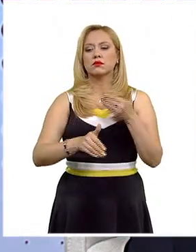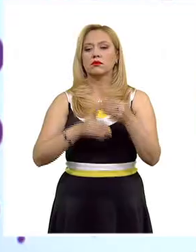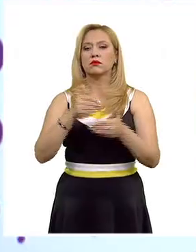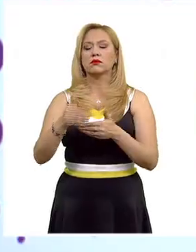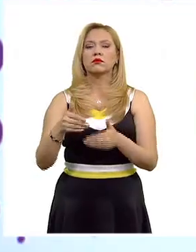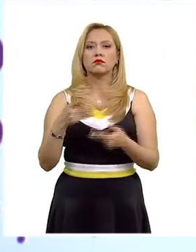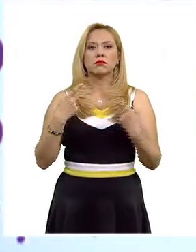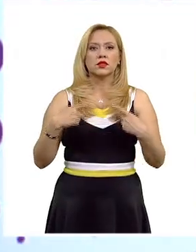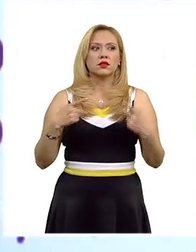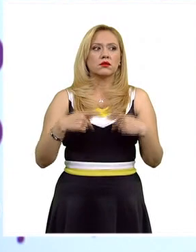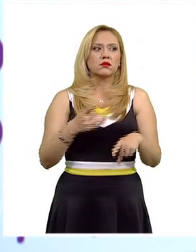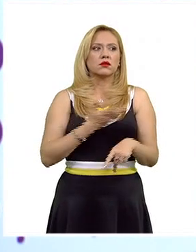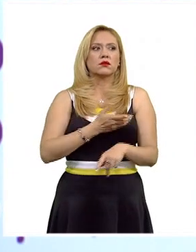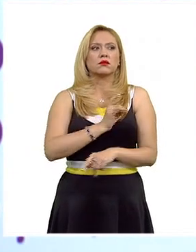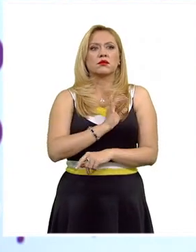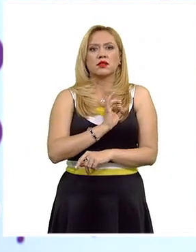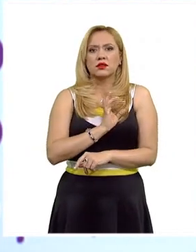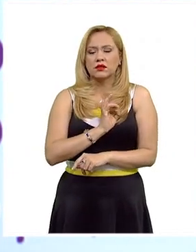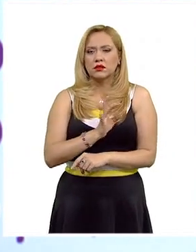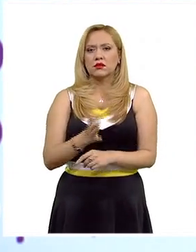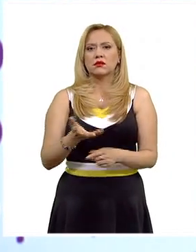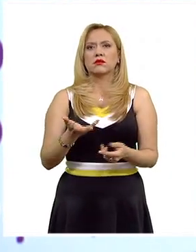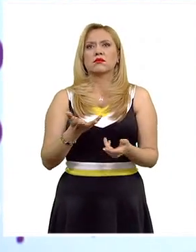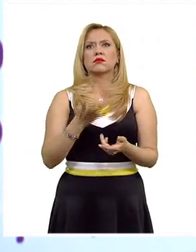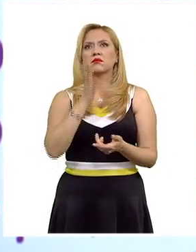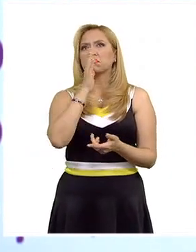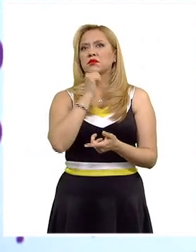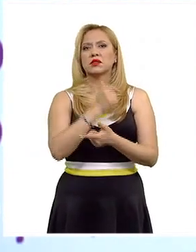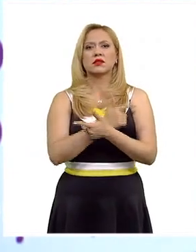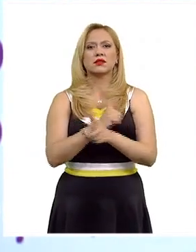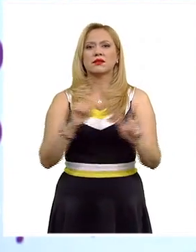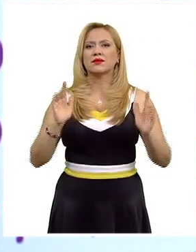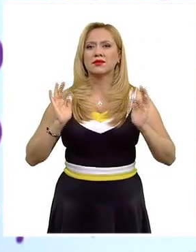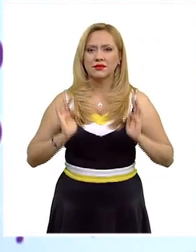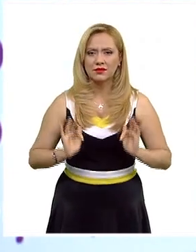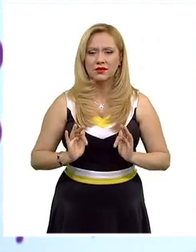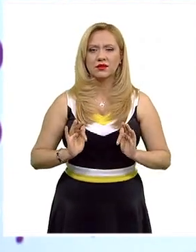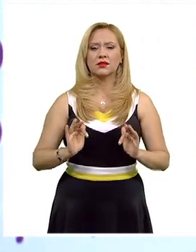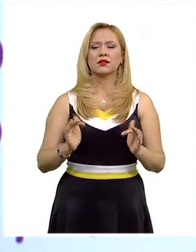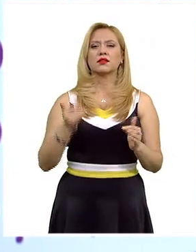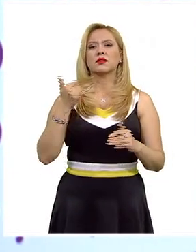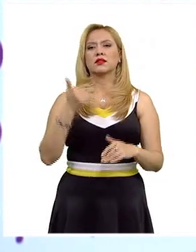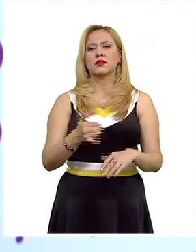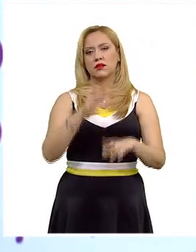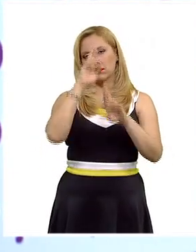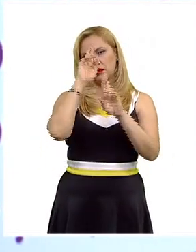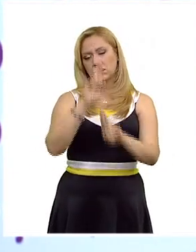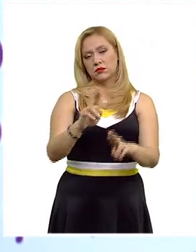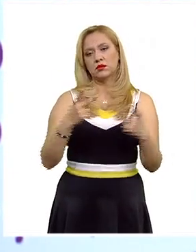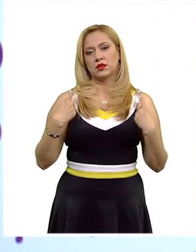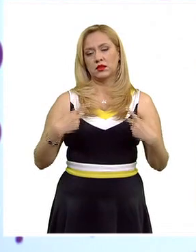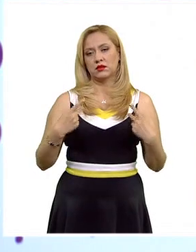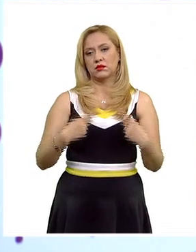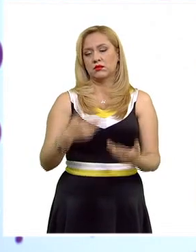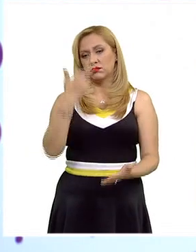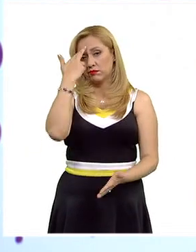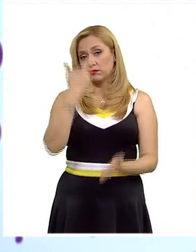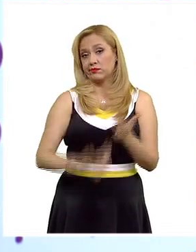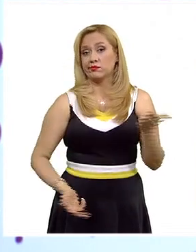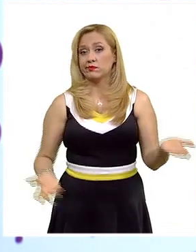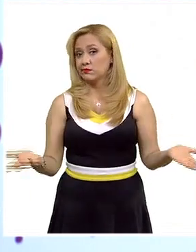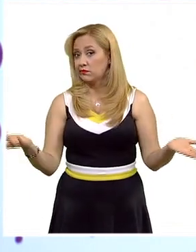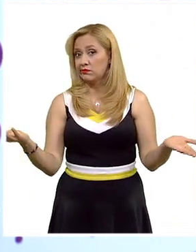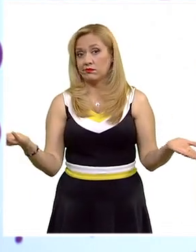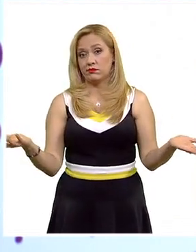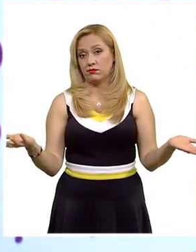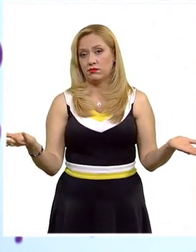la seguridad de las personas, comprometen la libertad de las personas y comprometen la dignidad de las personas. No